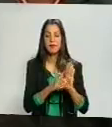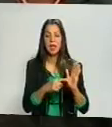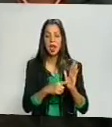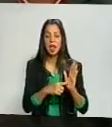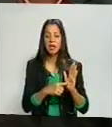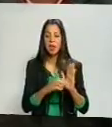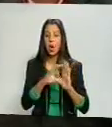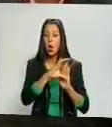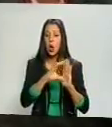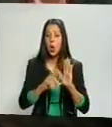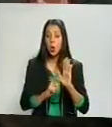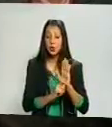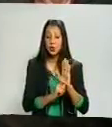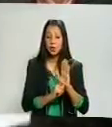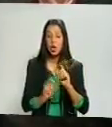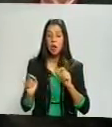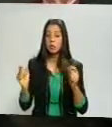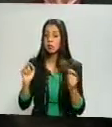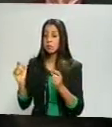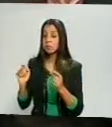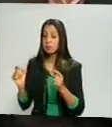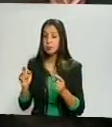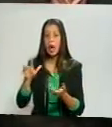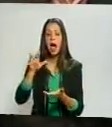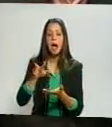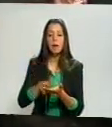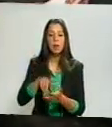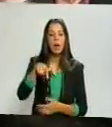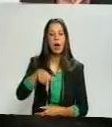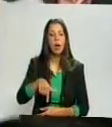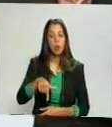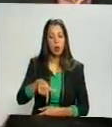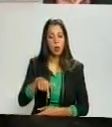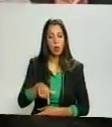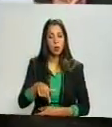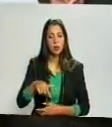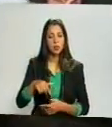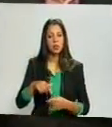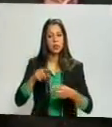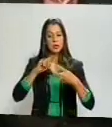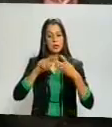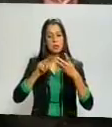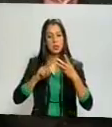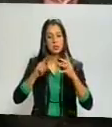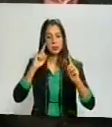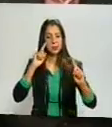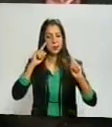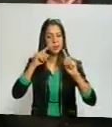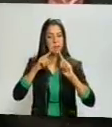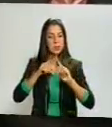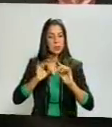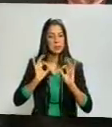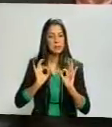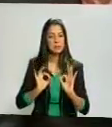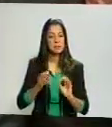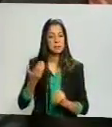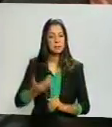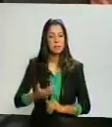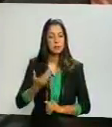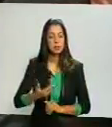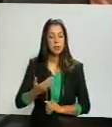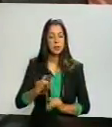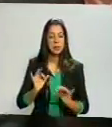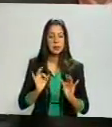constitucional que vamos a aprobar aquí hoy, ataca elementos esenciales de la estrategia productiva para